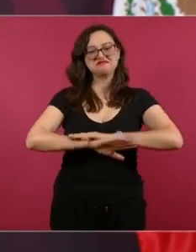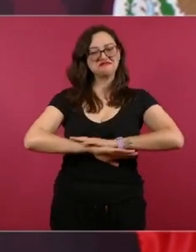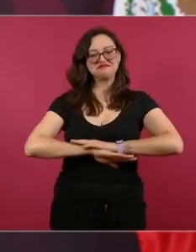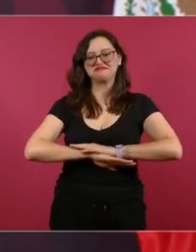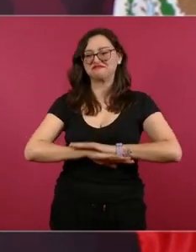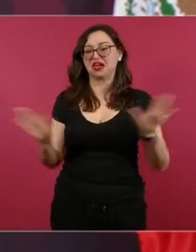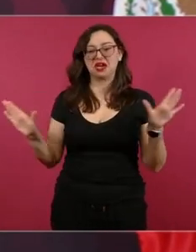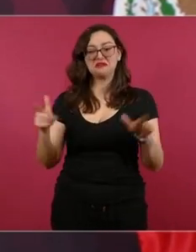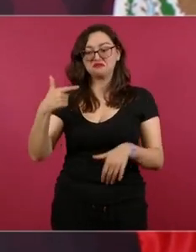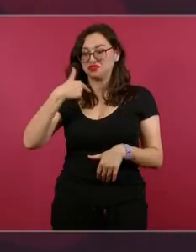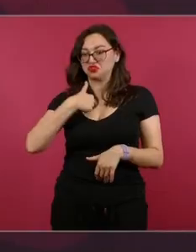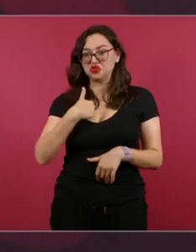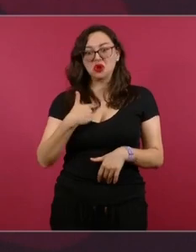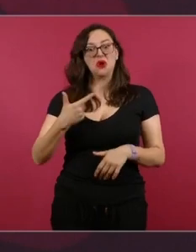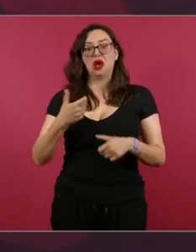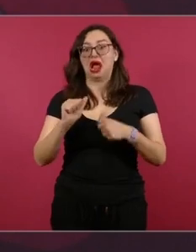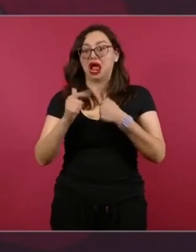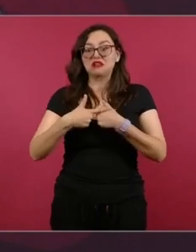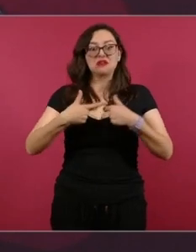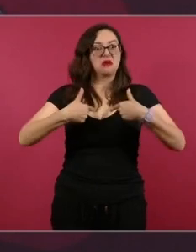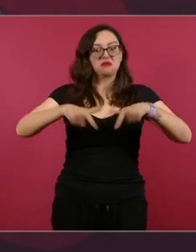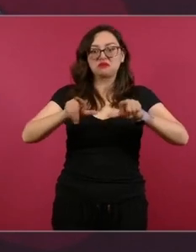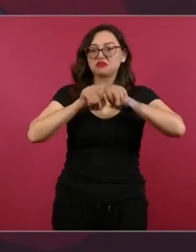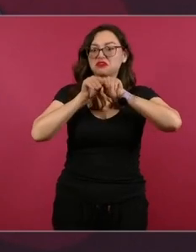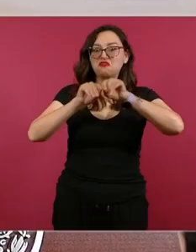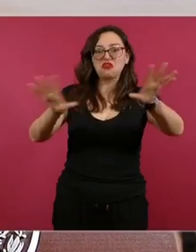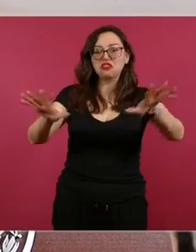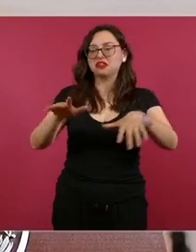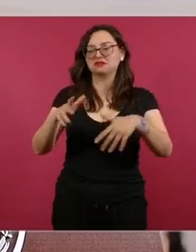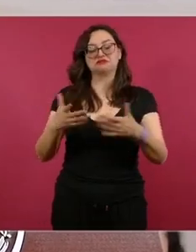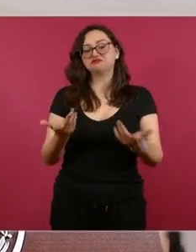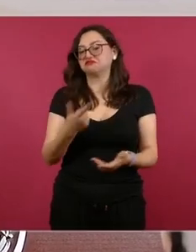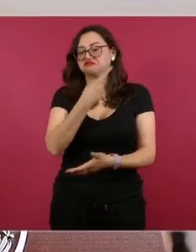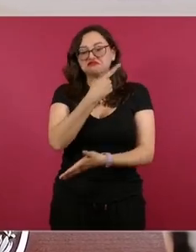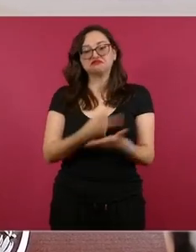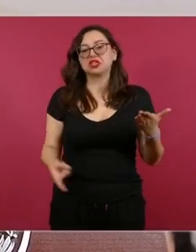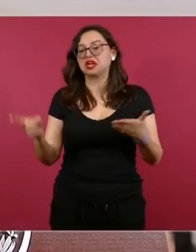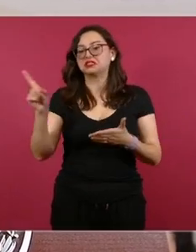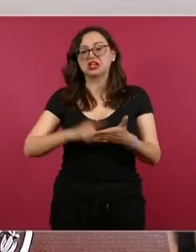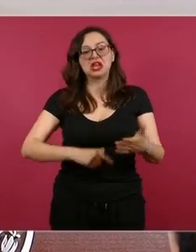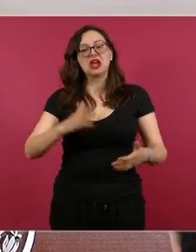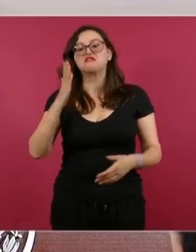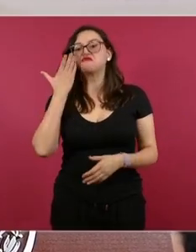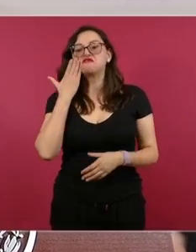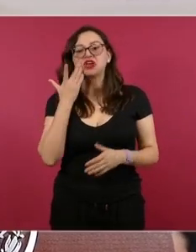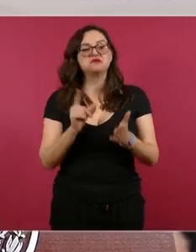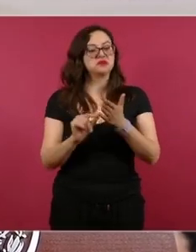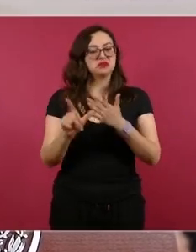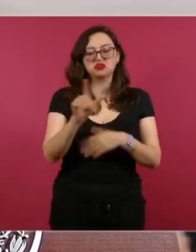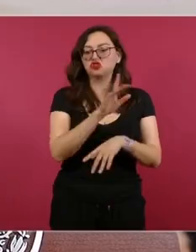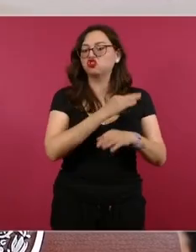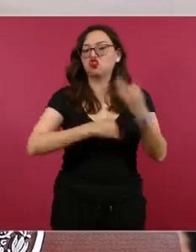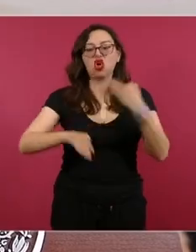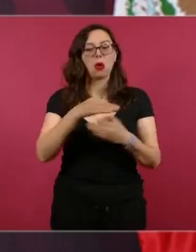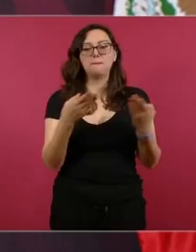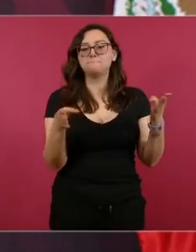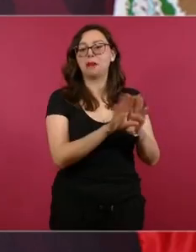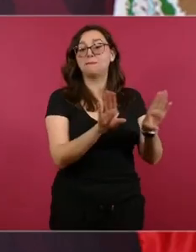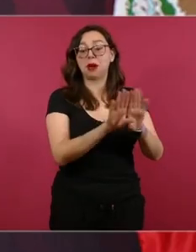Yo voy a publicar, ni voy a dar a conocer, voy a cancelar todas mis cuentas. O sea, todo lo que salga